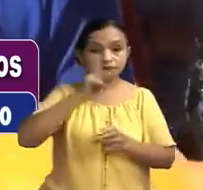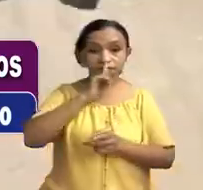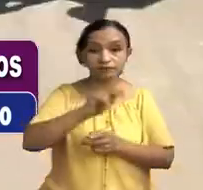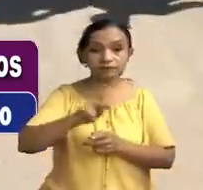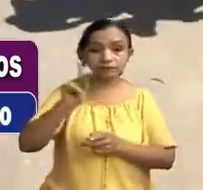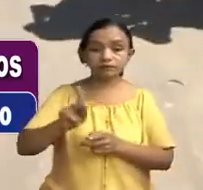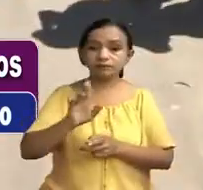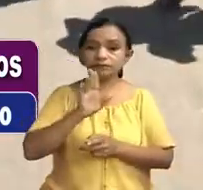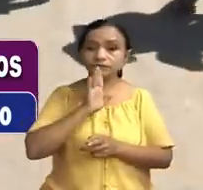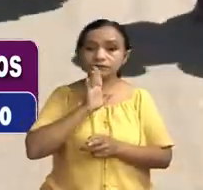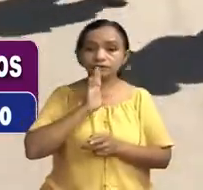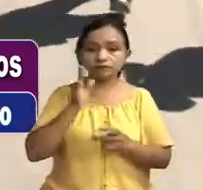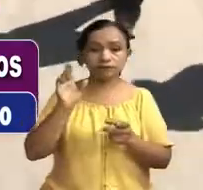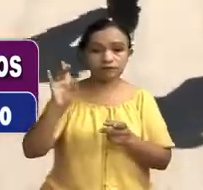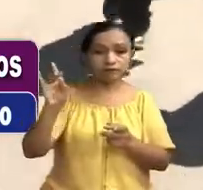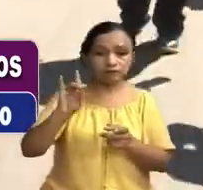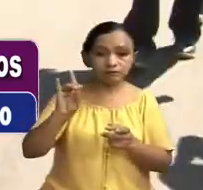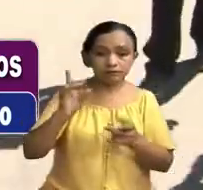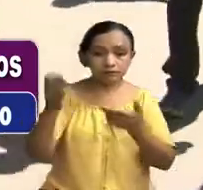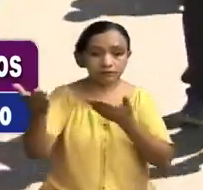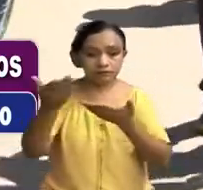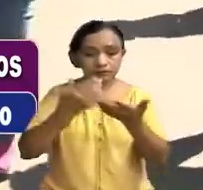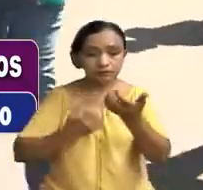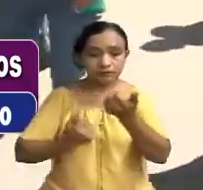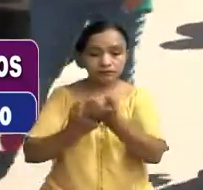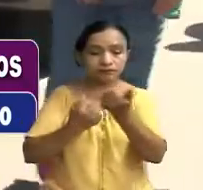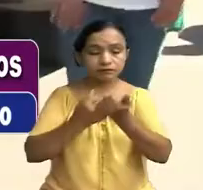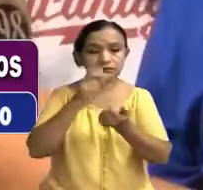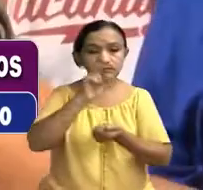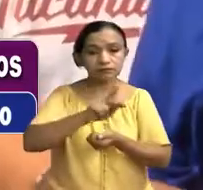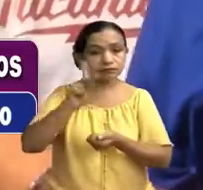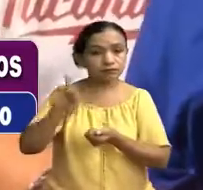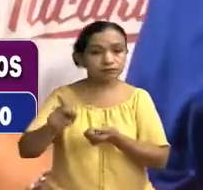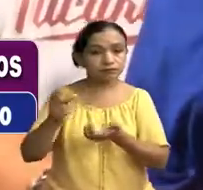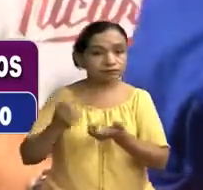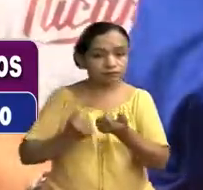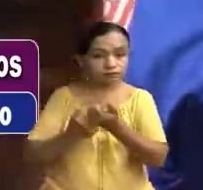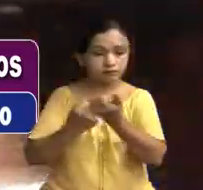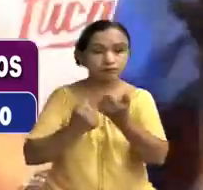ese diálogo con Bolivia. Correcto, sí. El apoyo de Paraguay